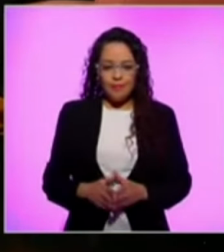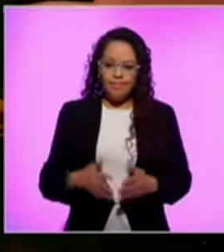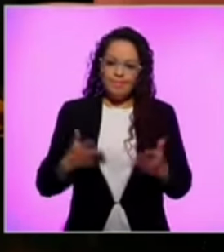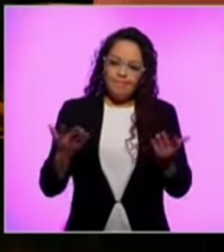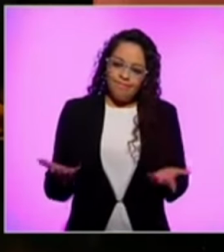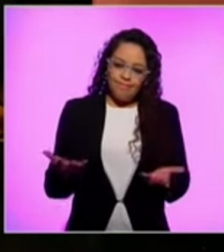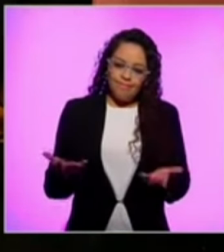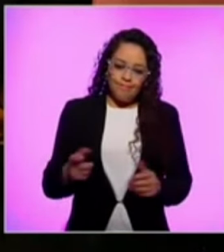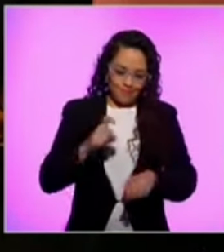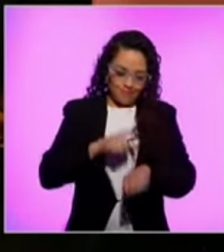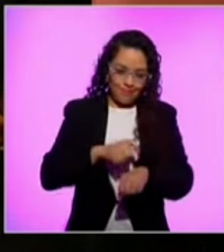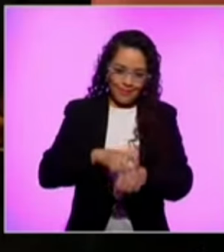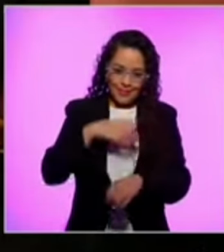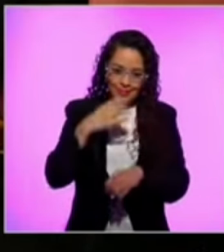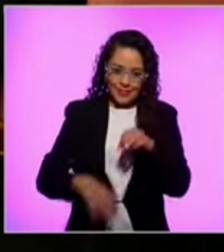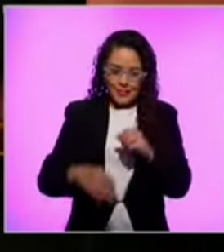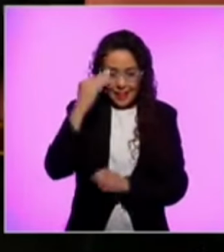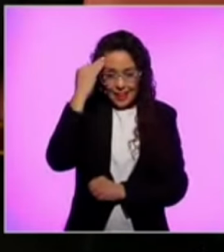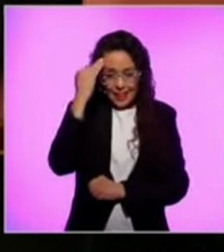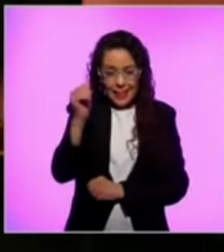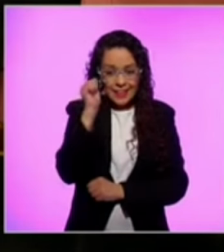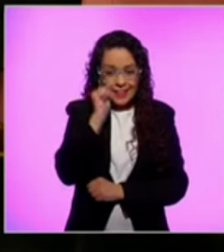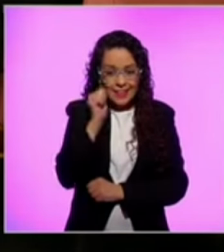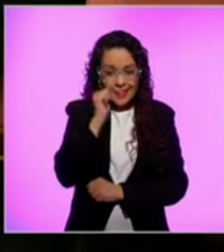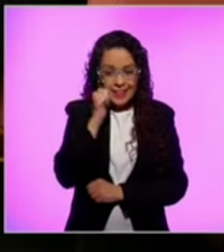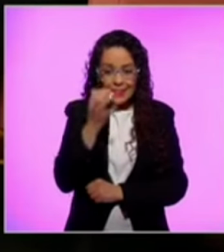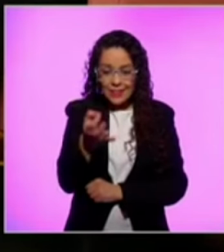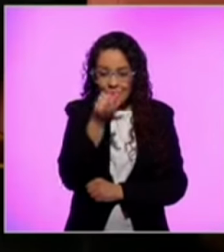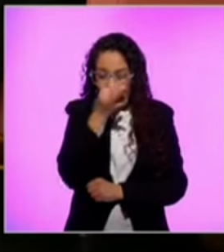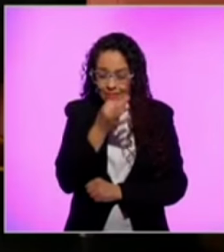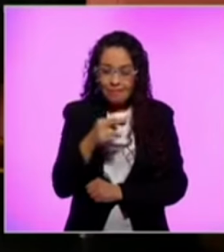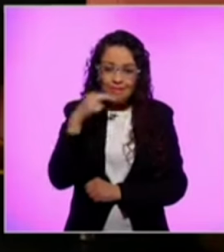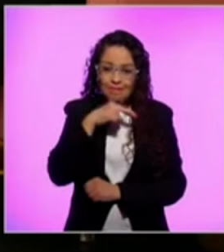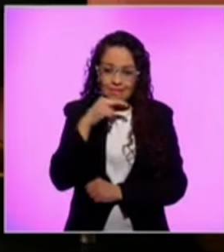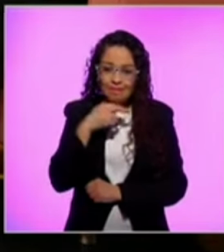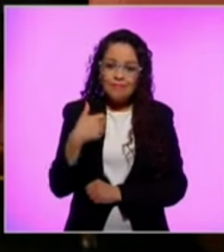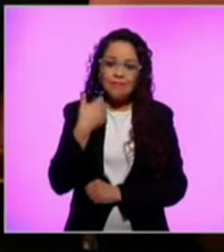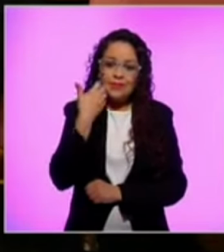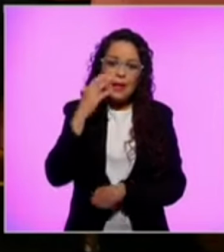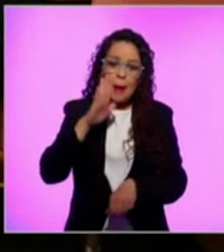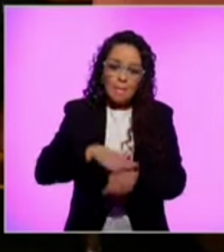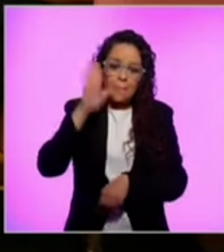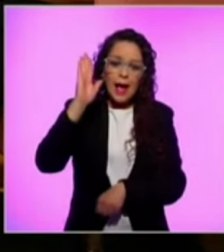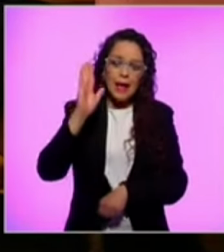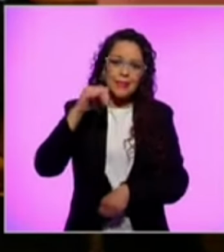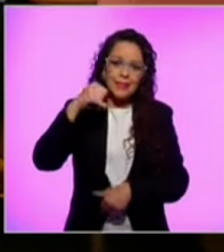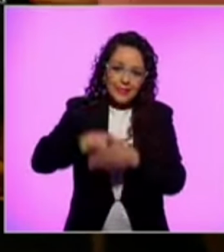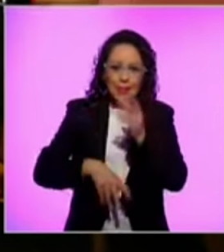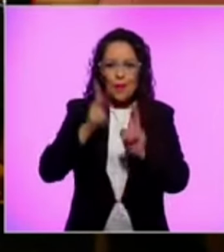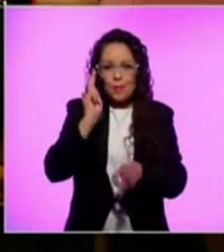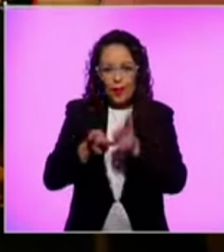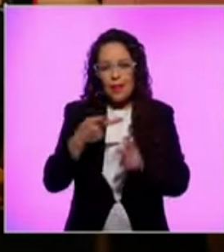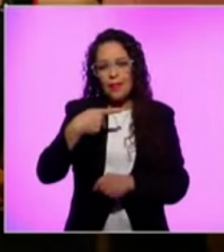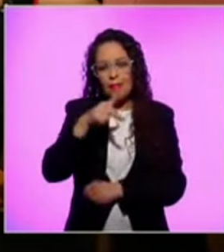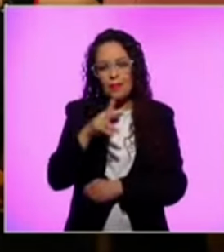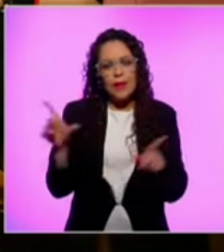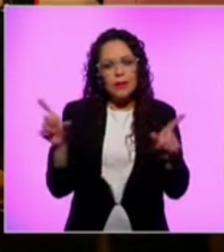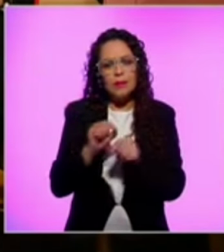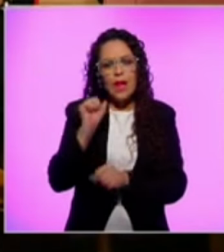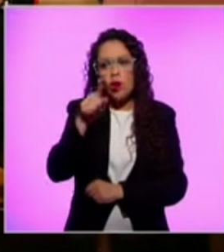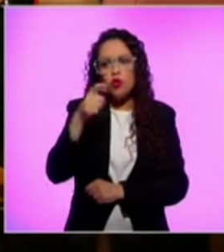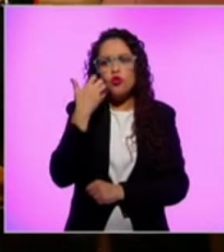el tiempo se nos viene encima y siempre sí. Es súper breve. Nos quedamos con ganas de mucho. Ya nada más como para cerrar, Mildred, algo que te